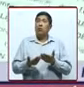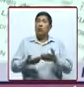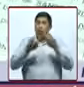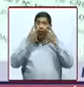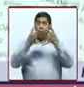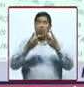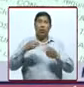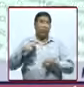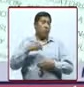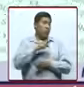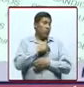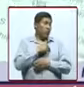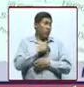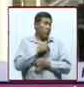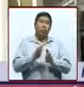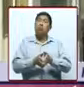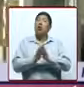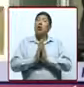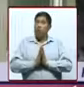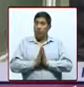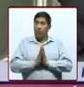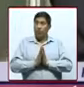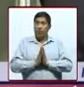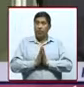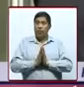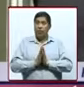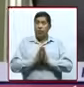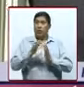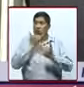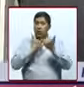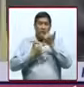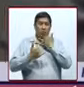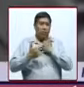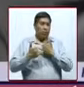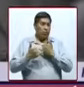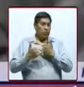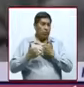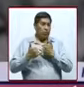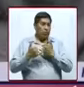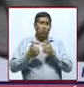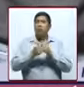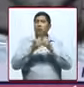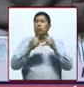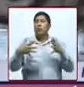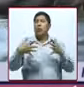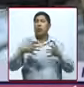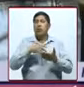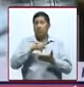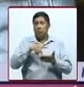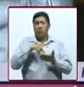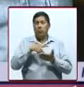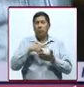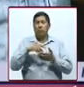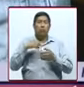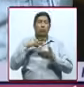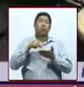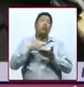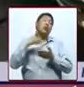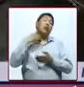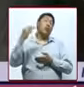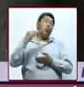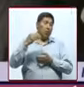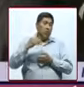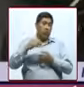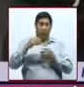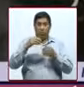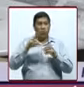Mire, nosotros vamos a pedir y solicitar, de hecho, hasta el momento ni la Asamblea ni el presidente de la Asamblea, el